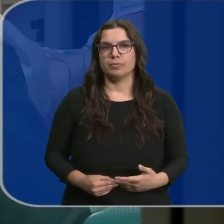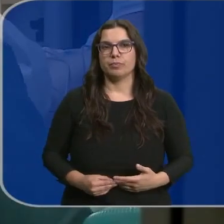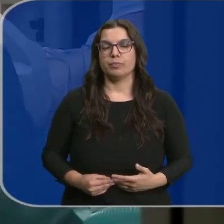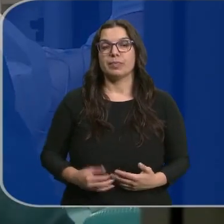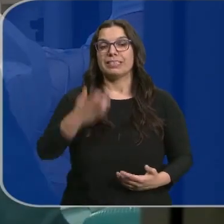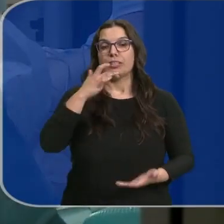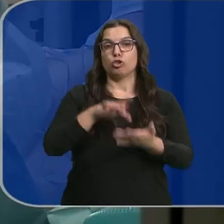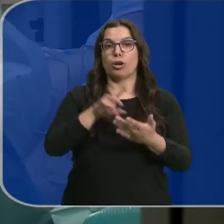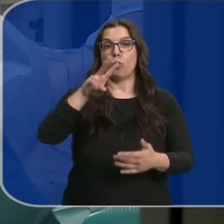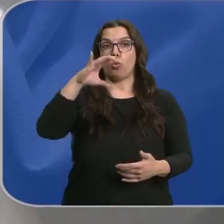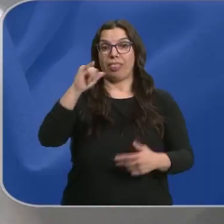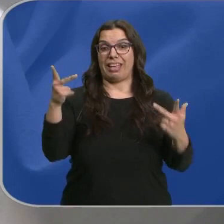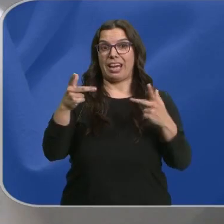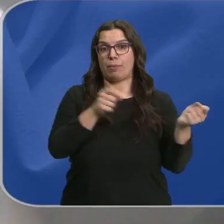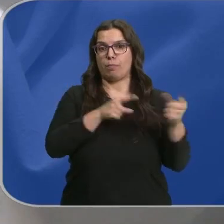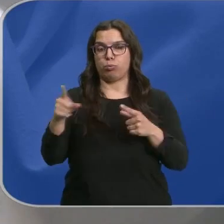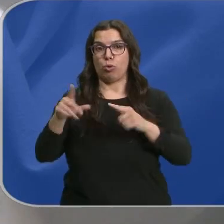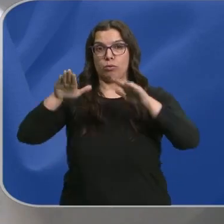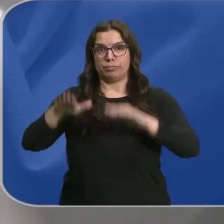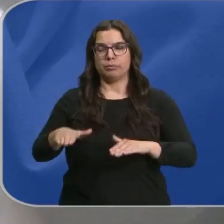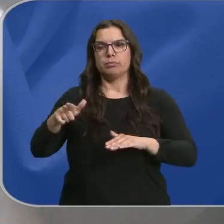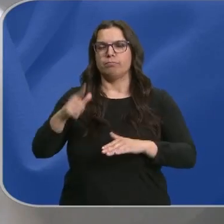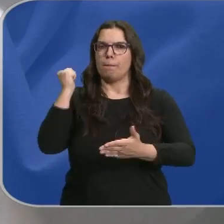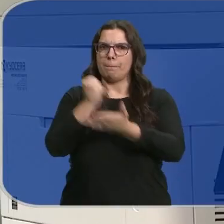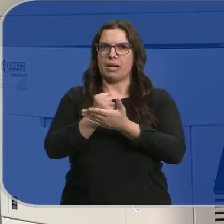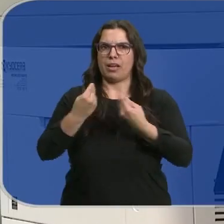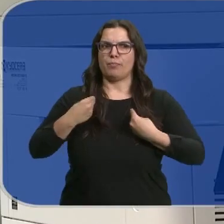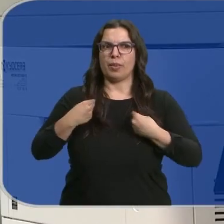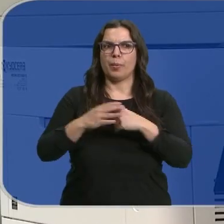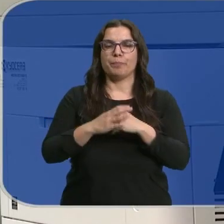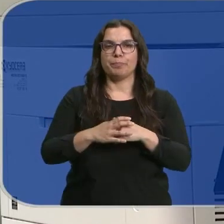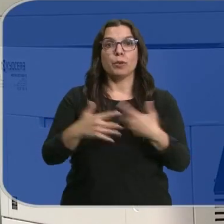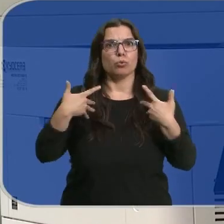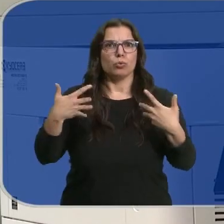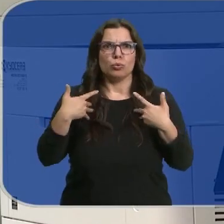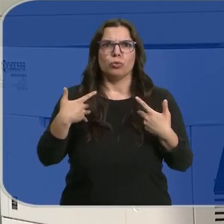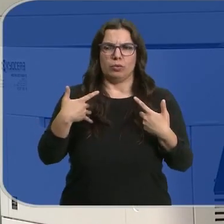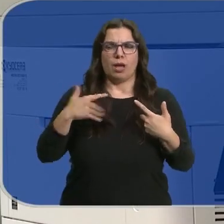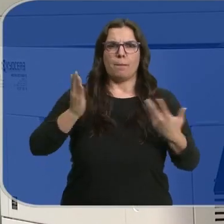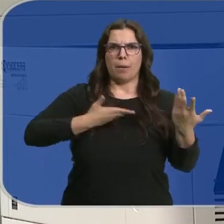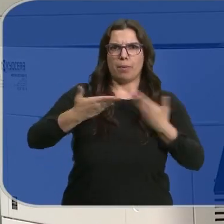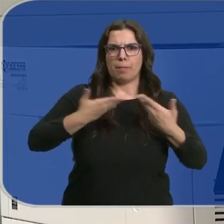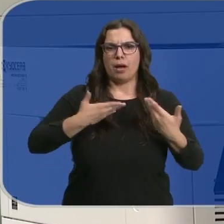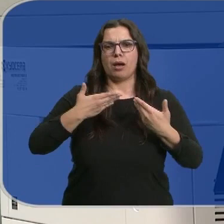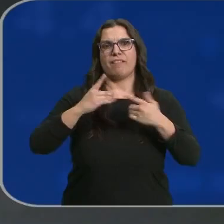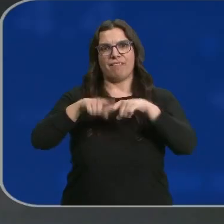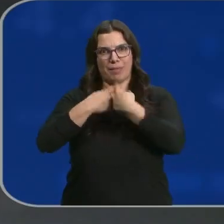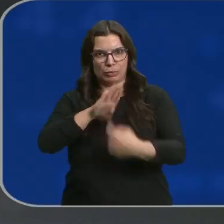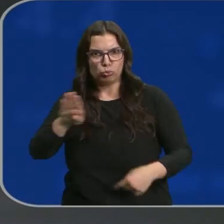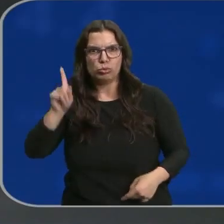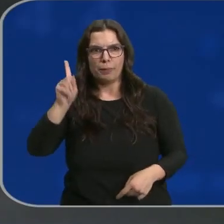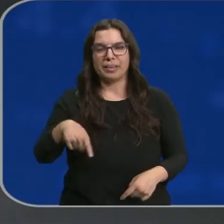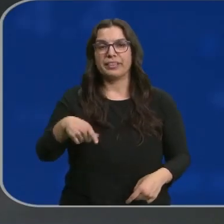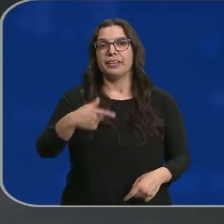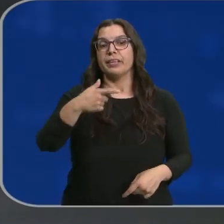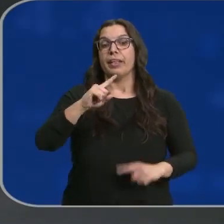Un ingreso en la UCI marca un antes y un después en la vida del enfermo. Lo pasa muy mal, pasan muchas cosas para él, para la familia. Tampoco es